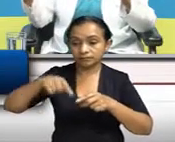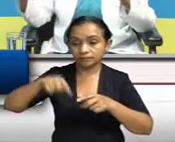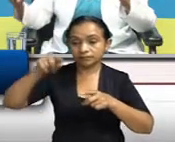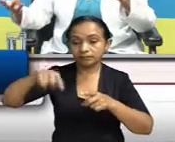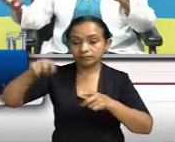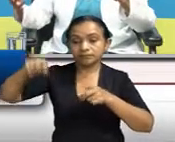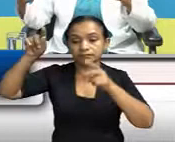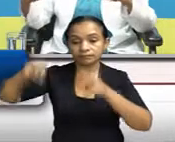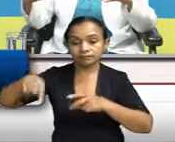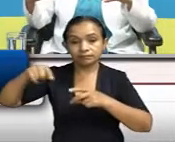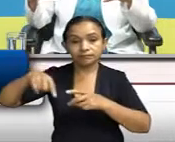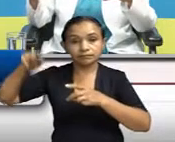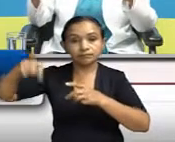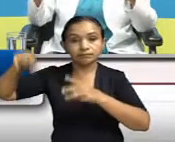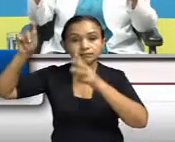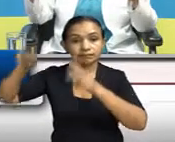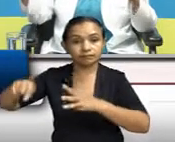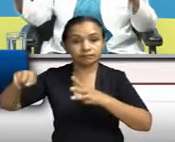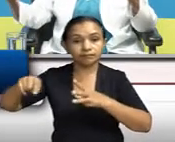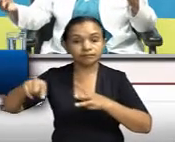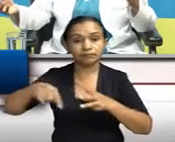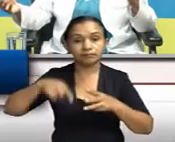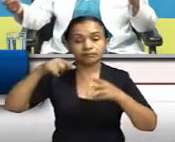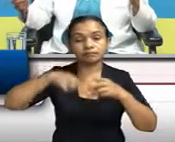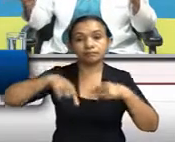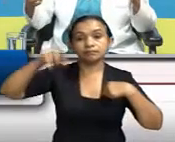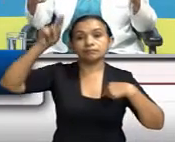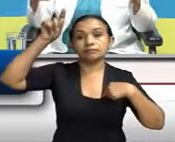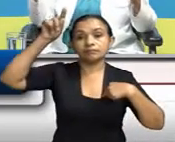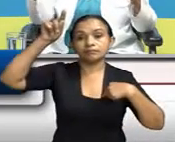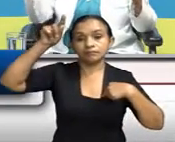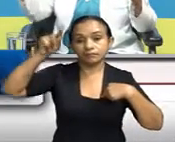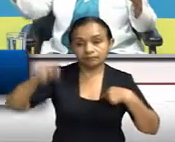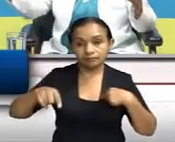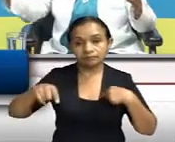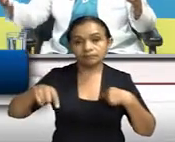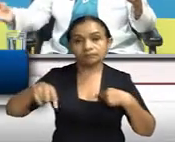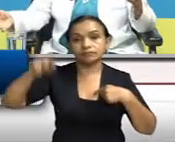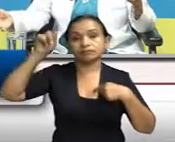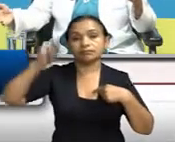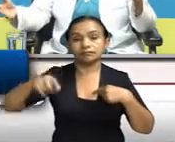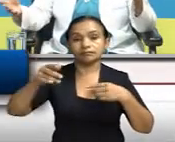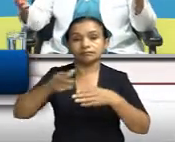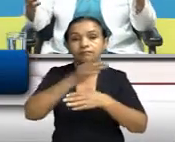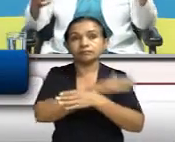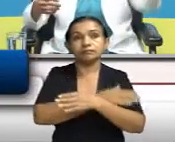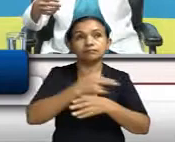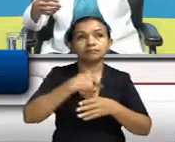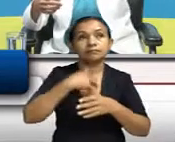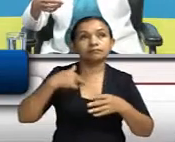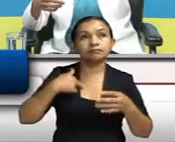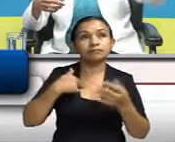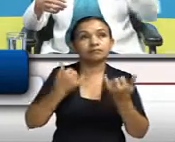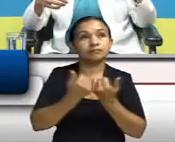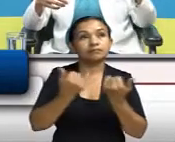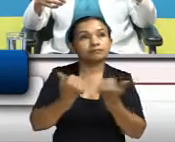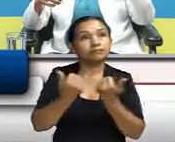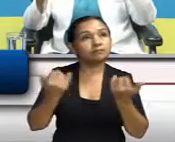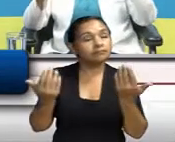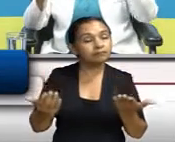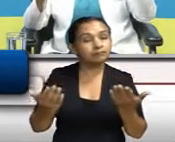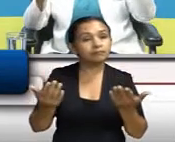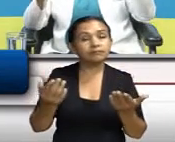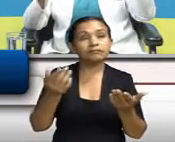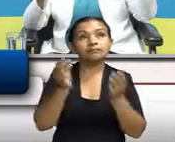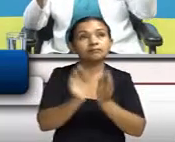podemos inferir si el corazón tiene crecimiento de cavidades, si ha tenido un infarto previo. Eso. Exacto, el electrocardiograma. Y